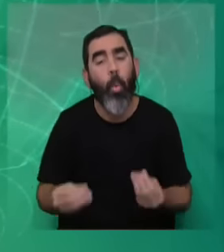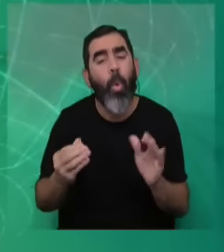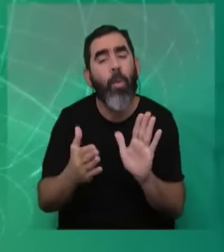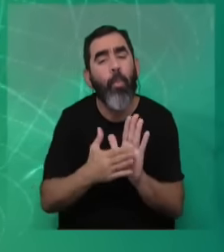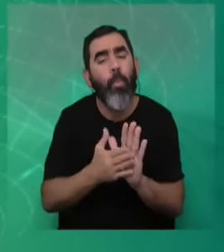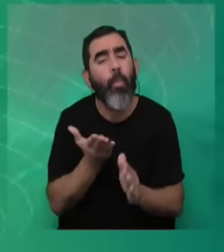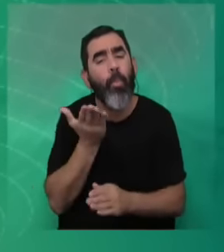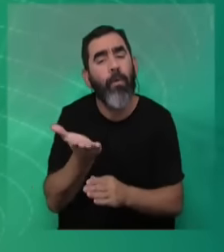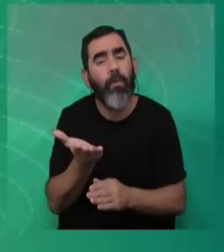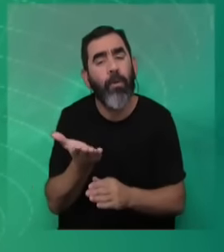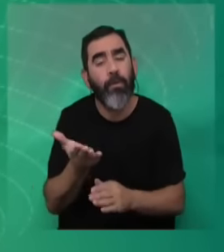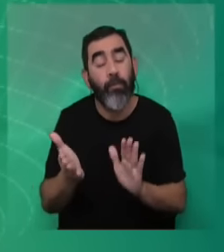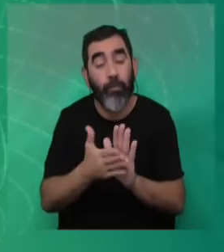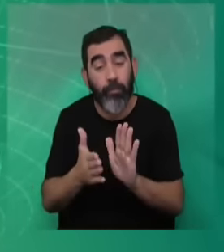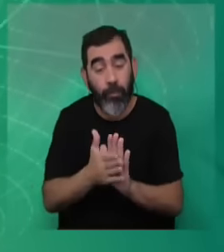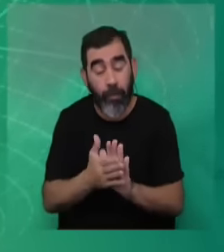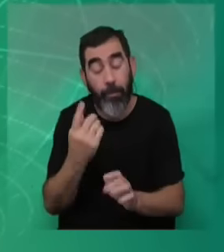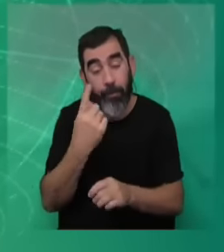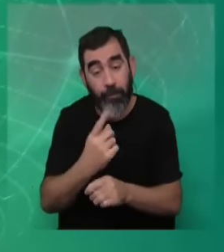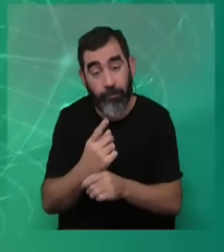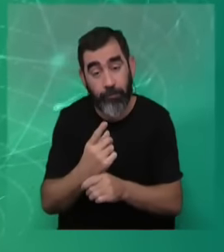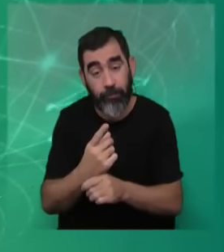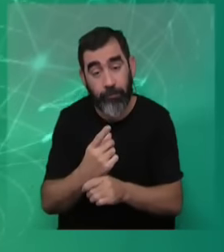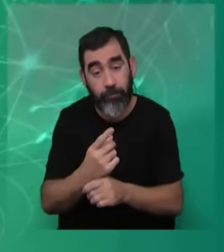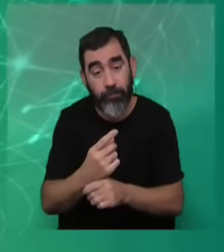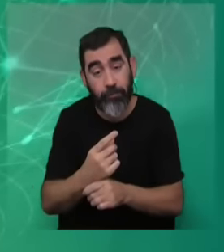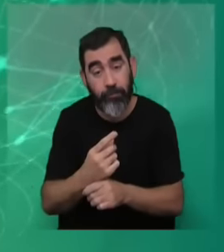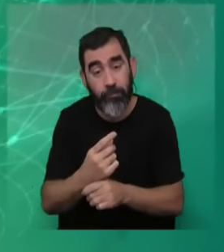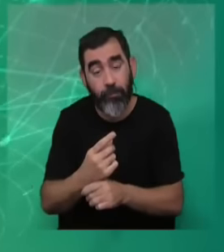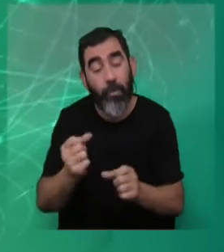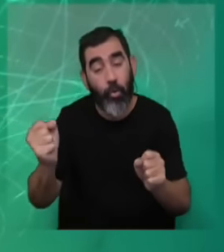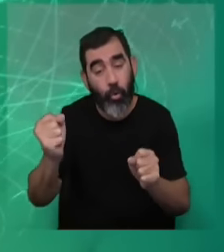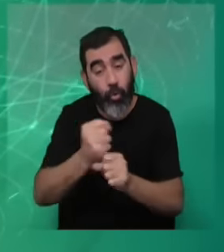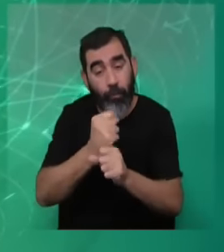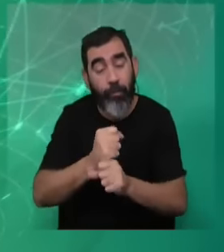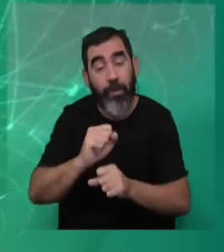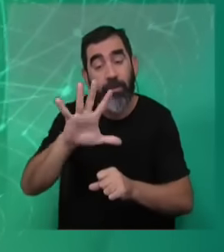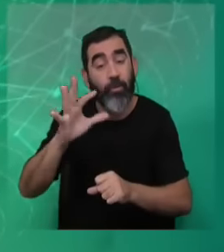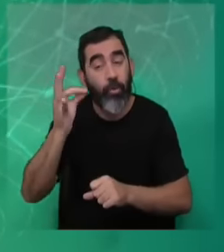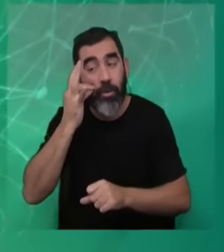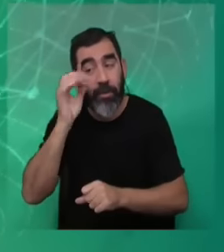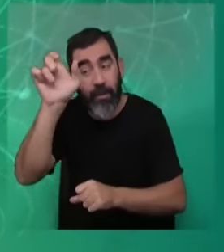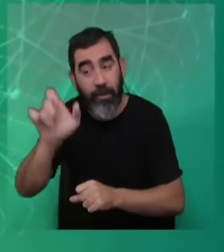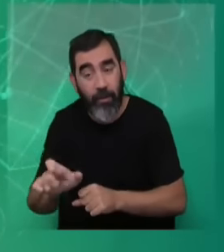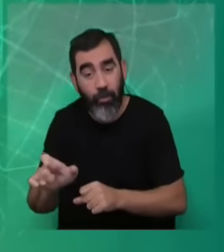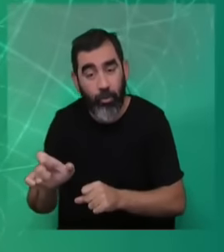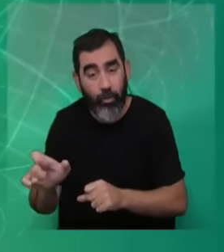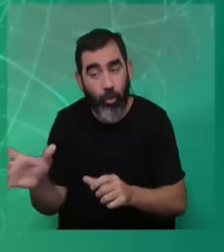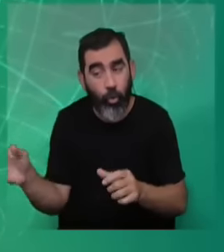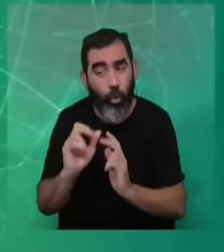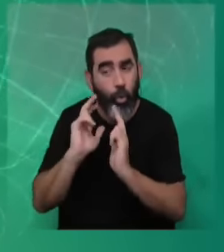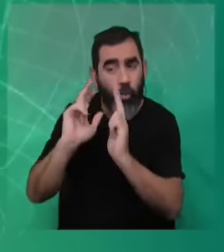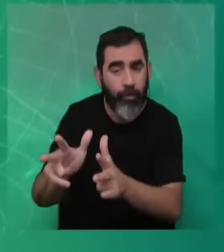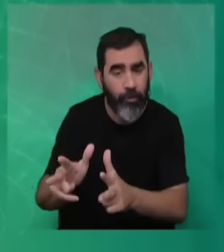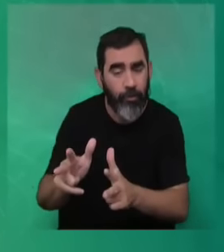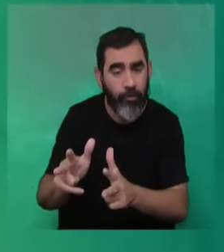pidieron diligencia esas pruebas son en primer lugar la incorporación de la ratificación fiscal de cinco testigos claves que todos convergen en señalar